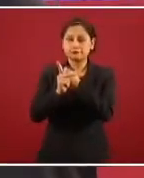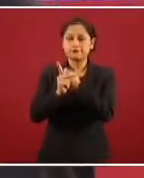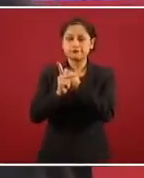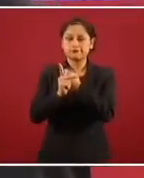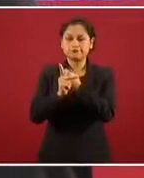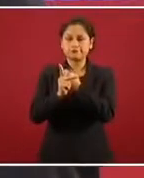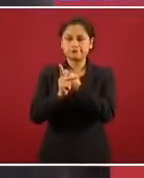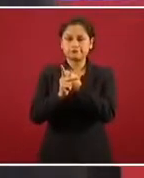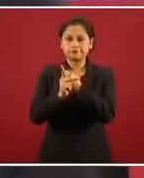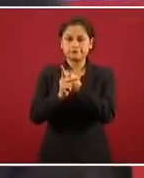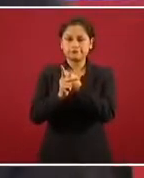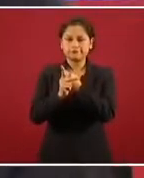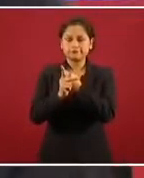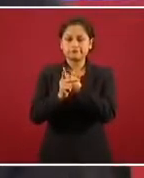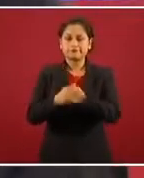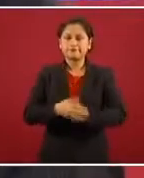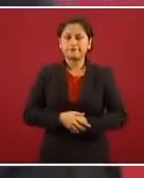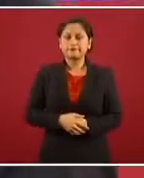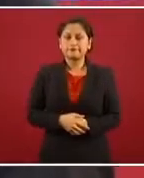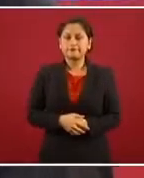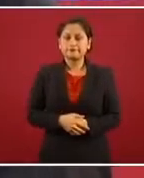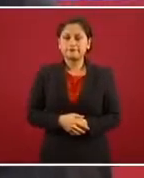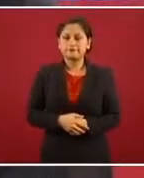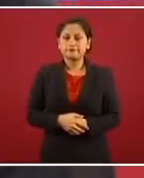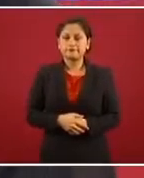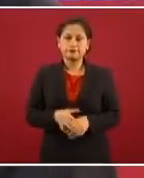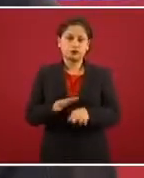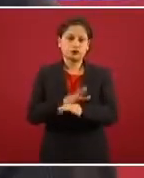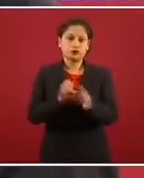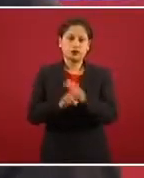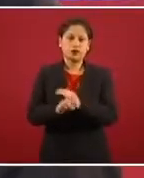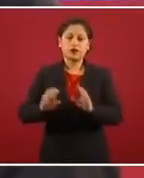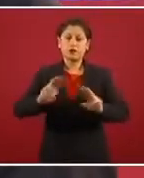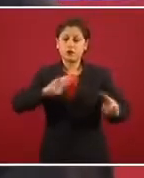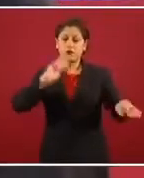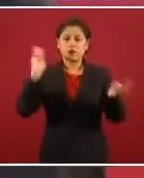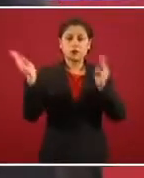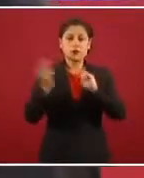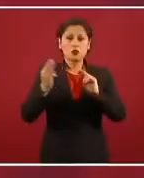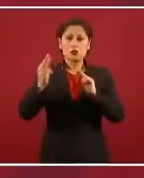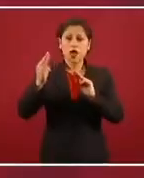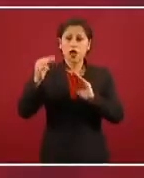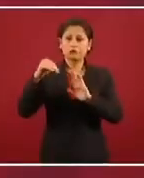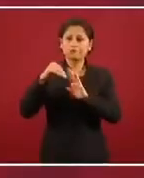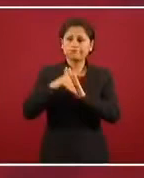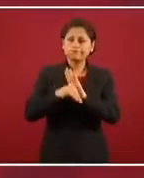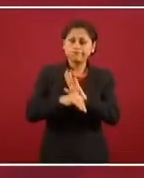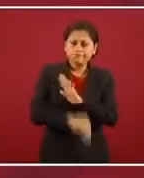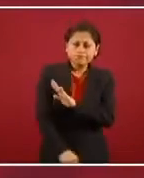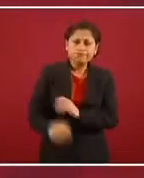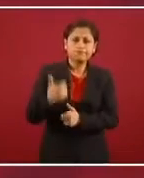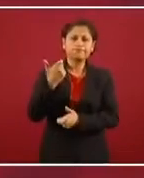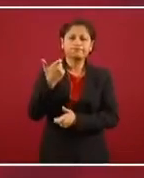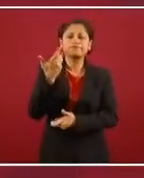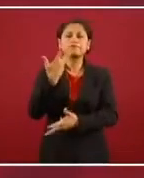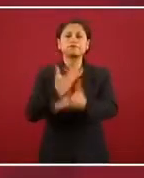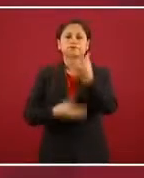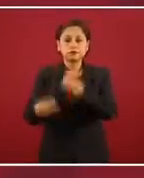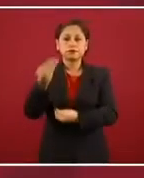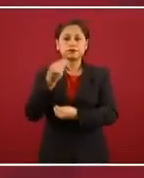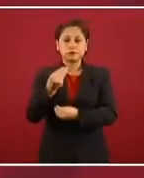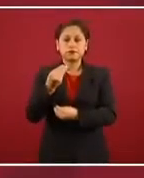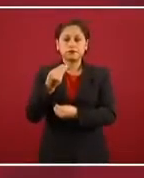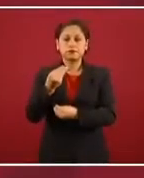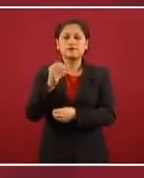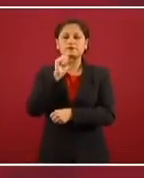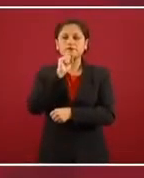Frente a la caída de la economía mundial y desde luego de la disminución